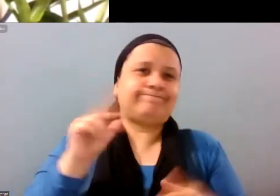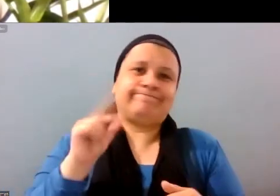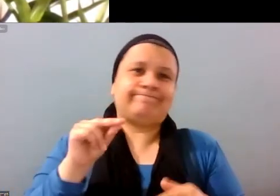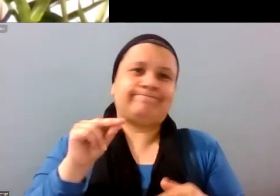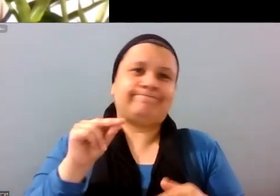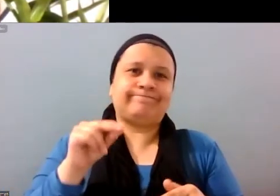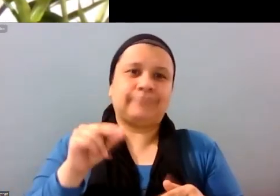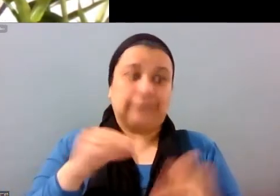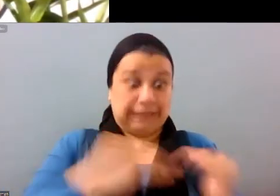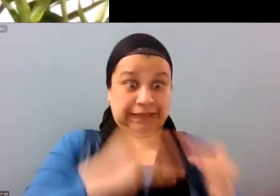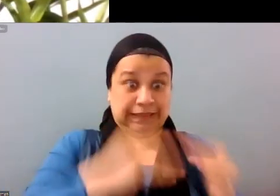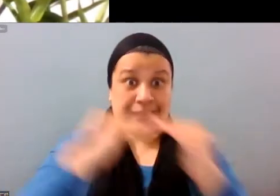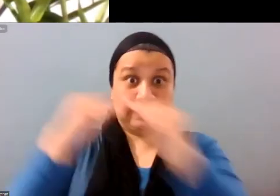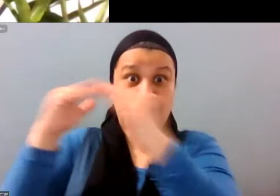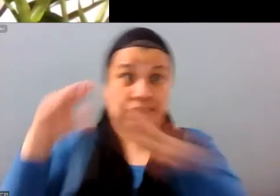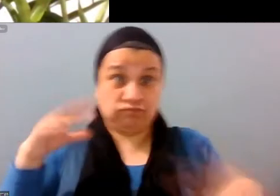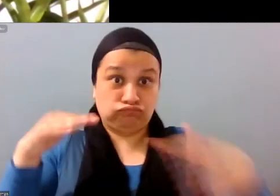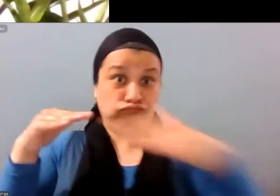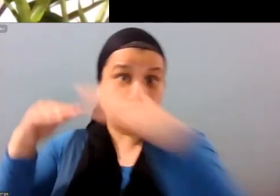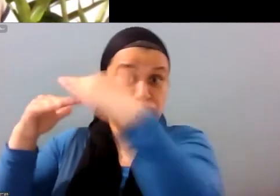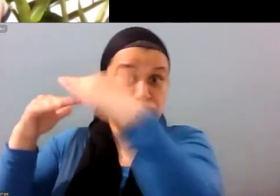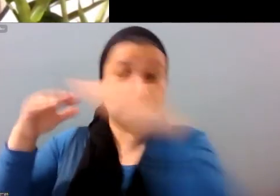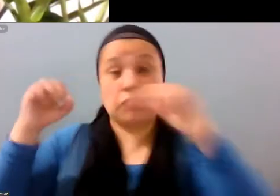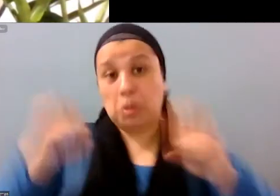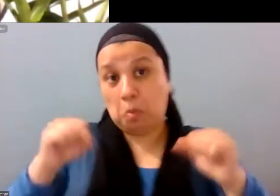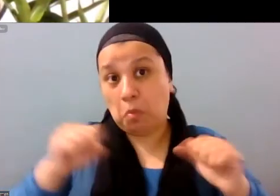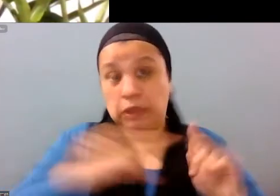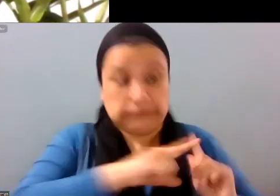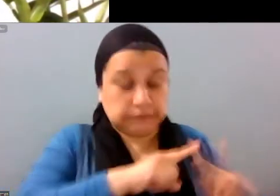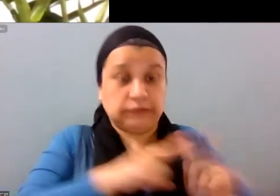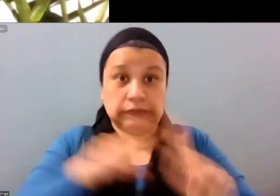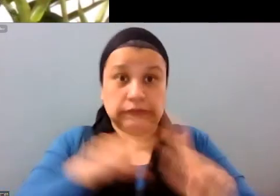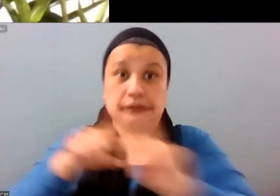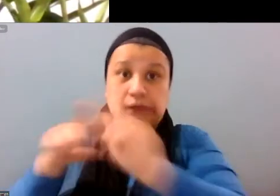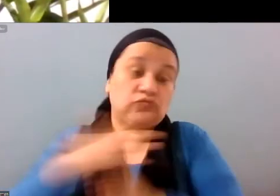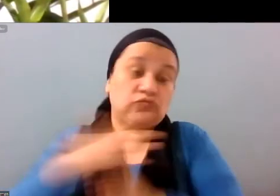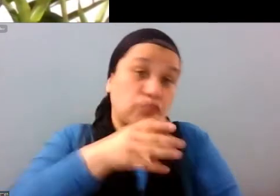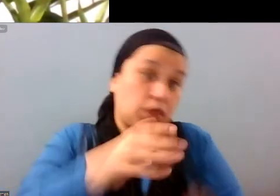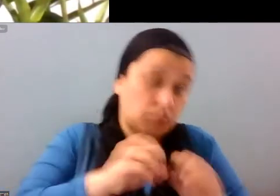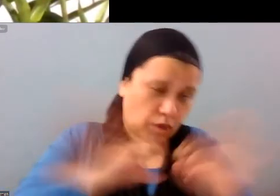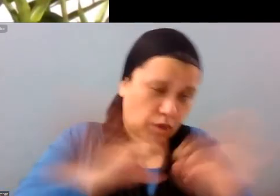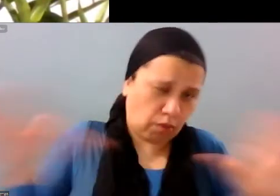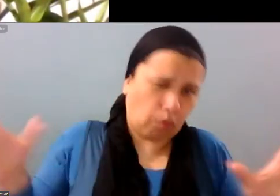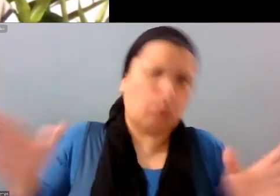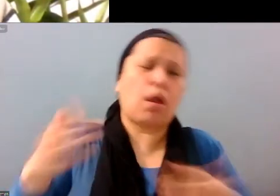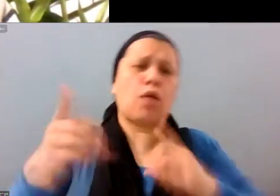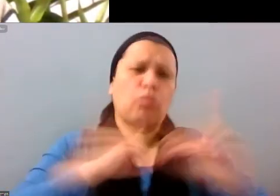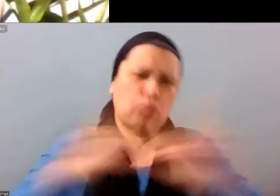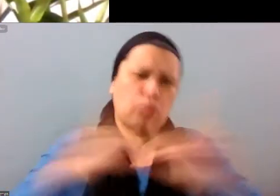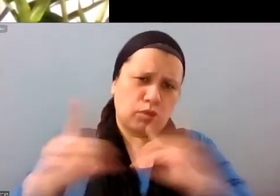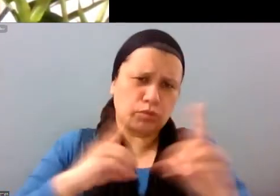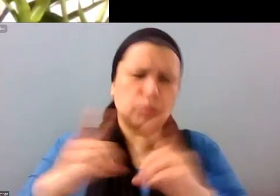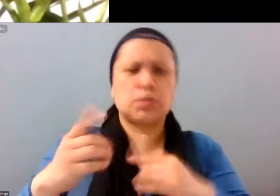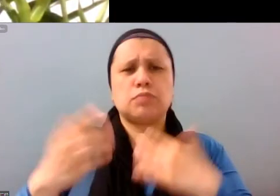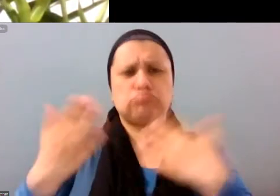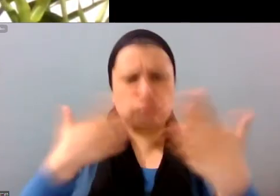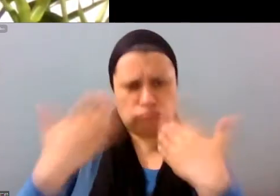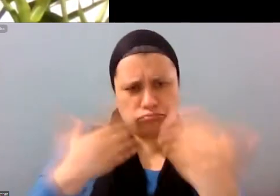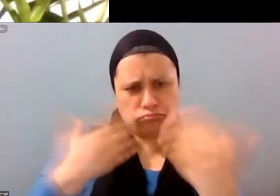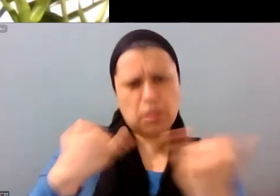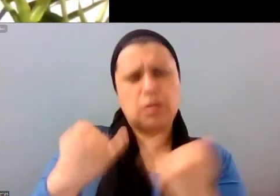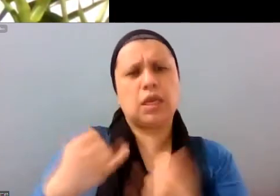educativo puede emanar una serie de recomendaciones generales a partir de la discusión del intercambio entre pares y así lo han hecho